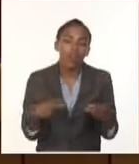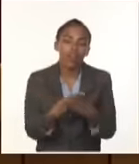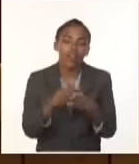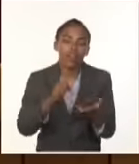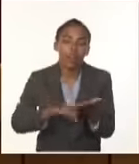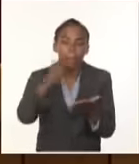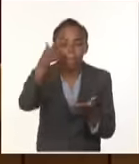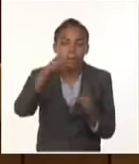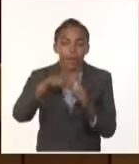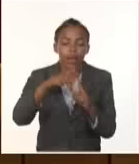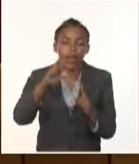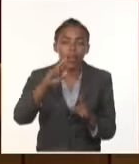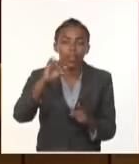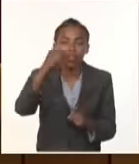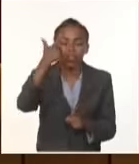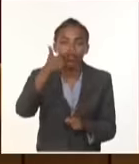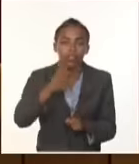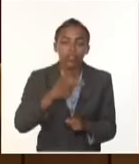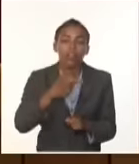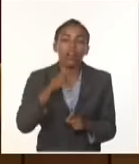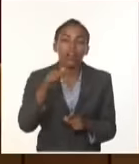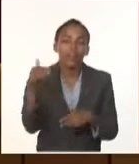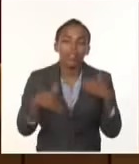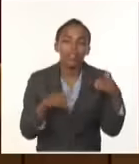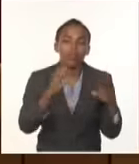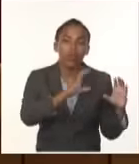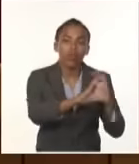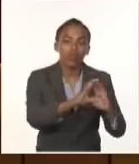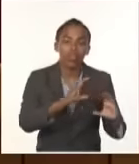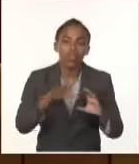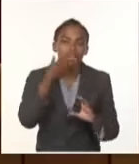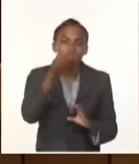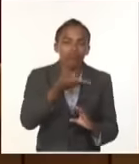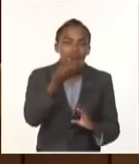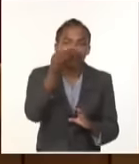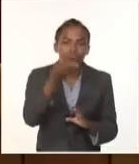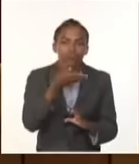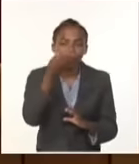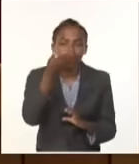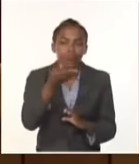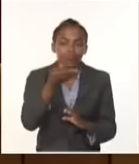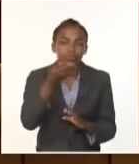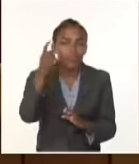entre activistas, comunicadores, intelectuales